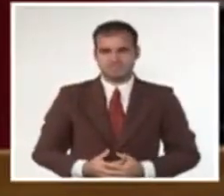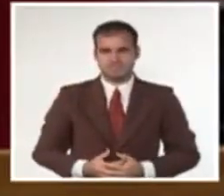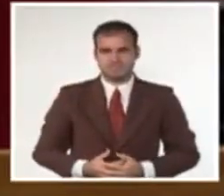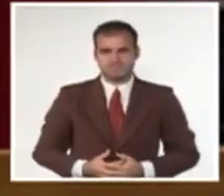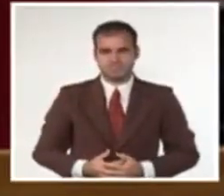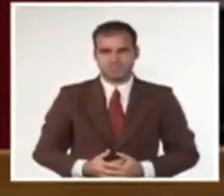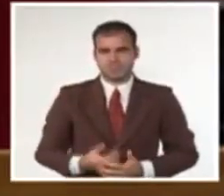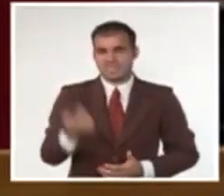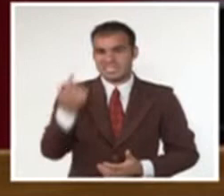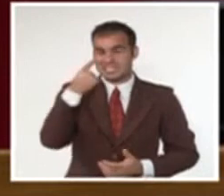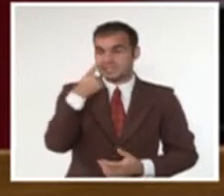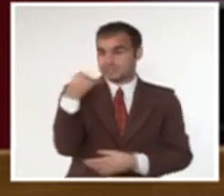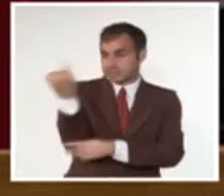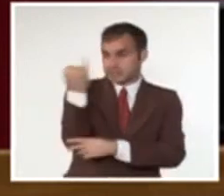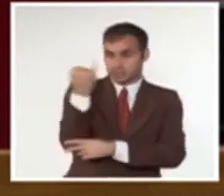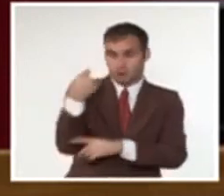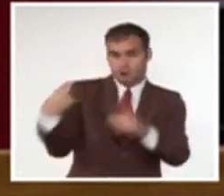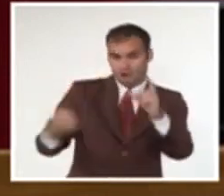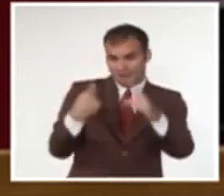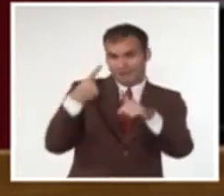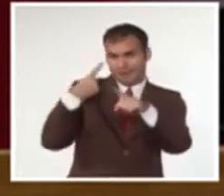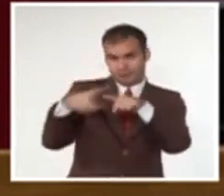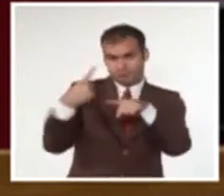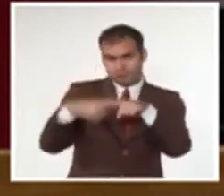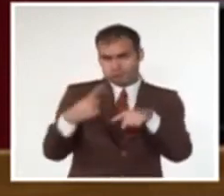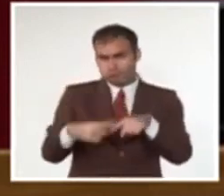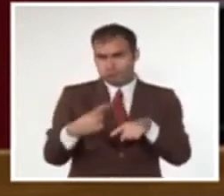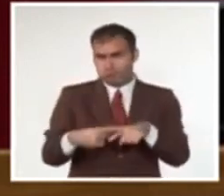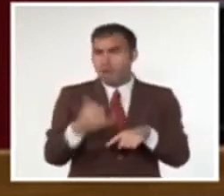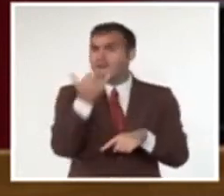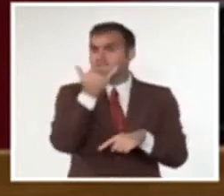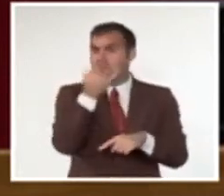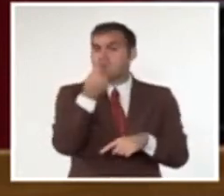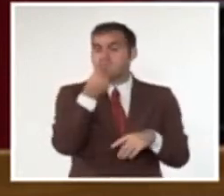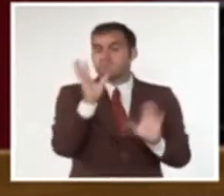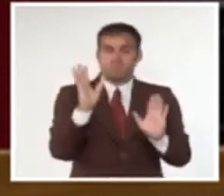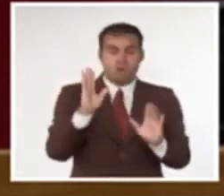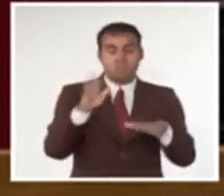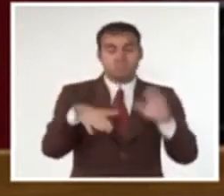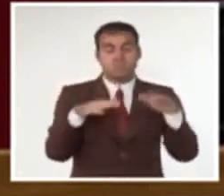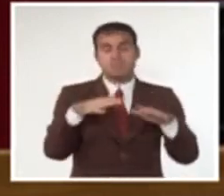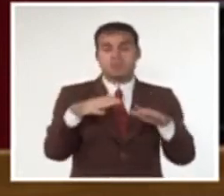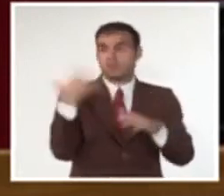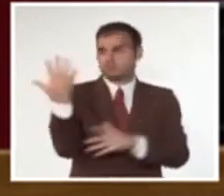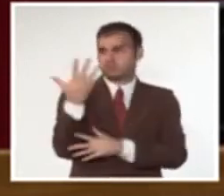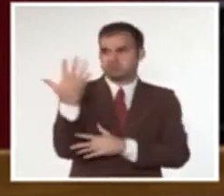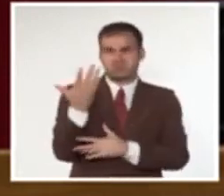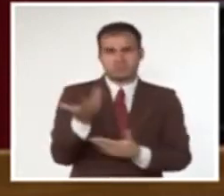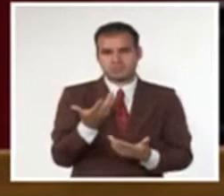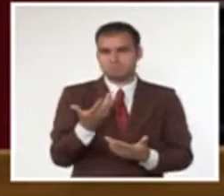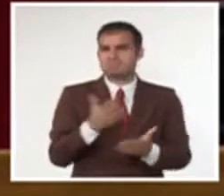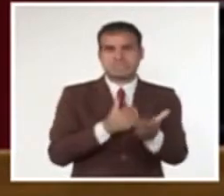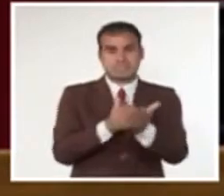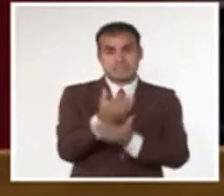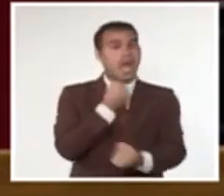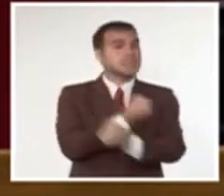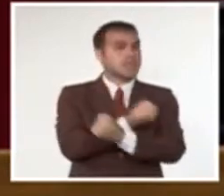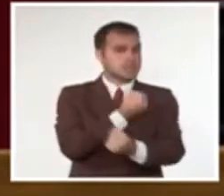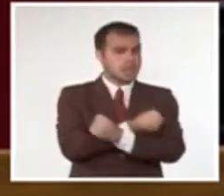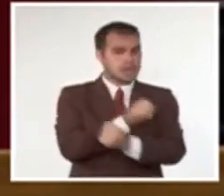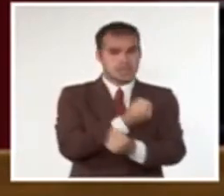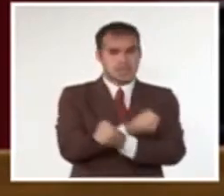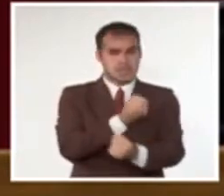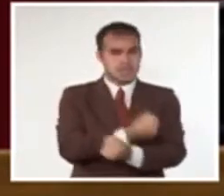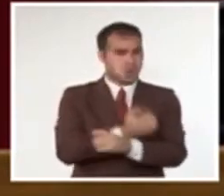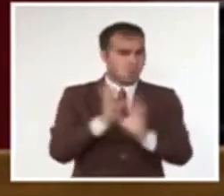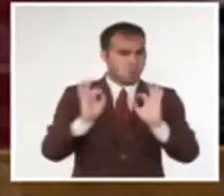la seguridad internacionales y al entorno ecológico del cual depende la vida en el planeta siguen tan o más presentes que antes